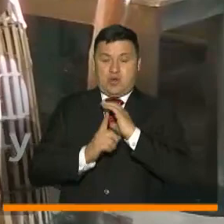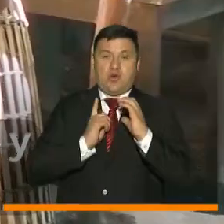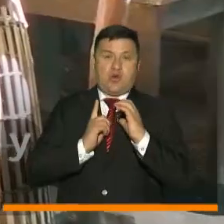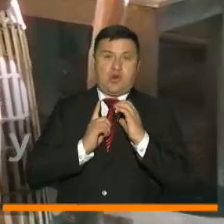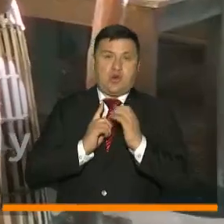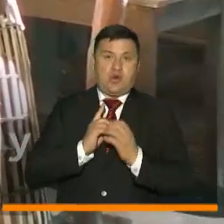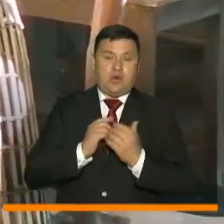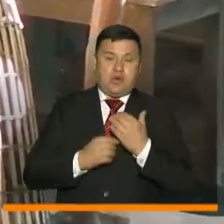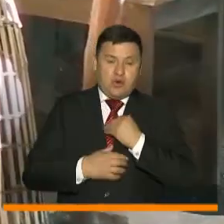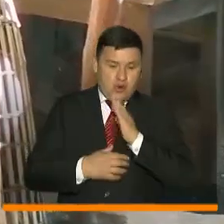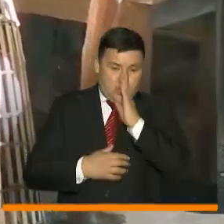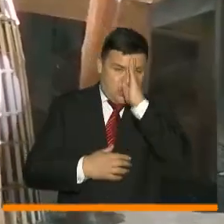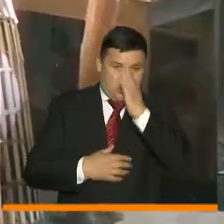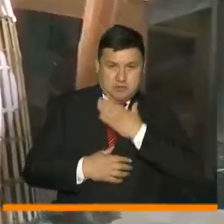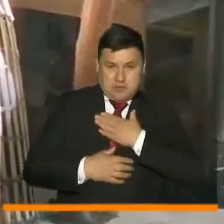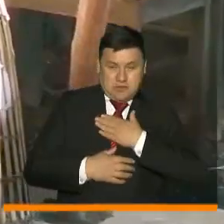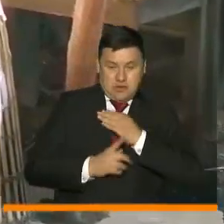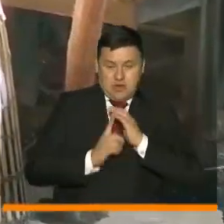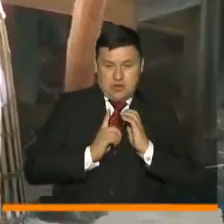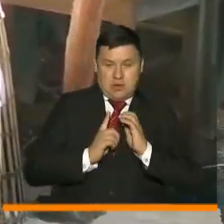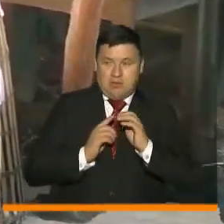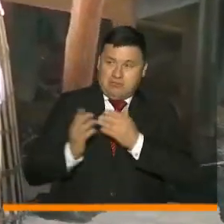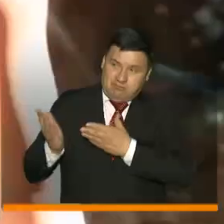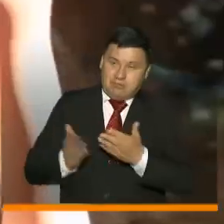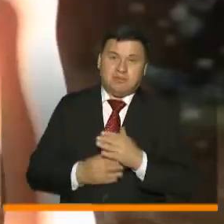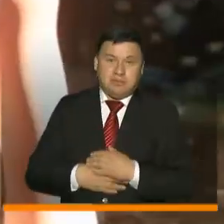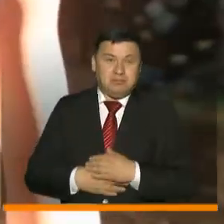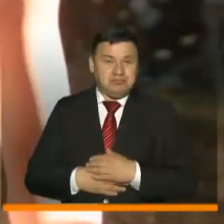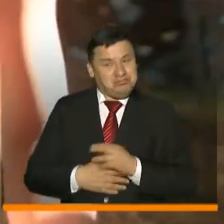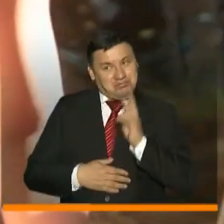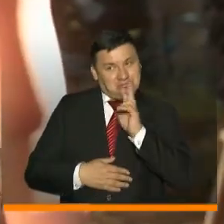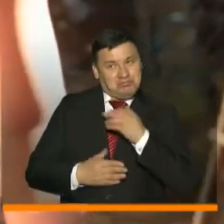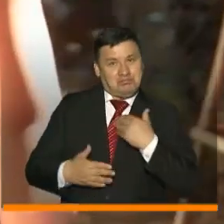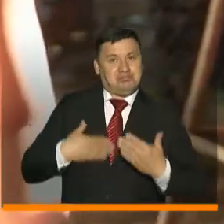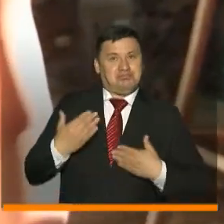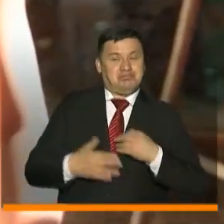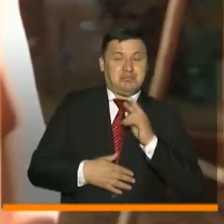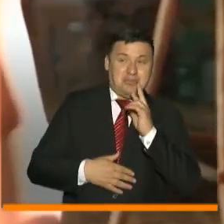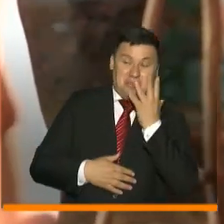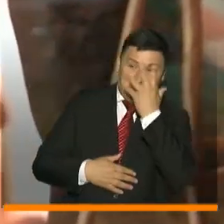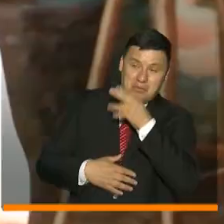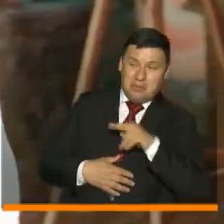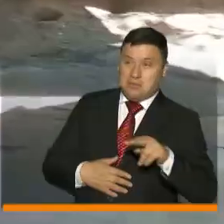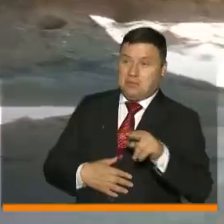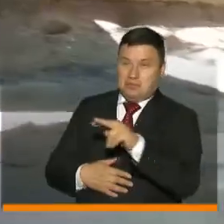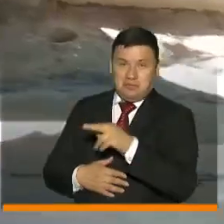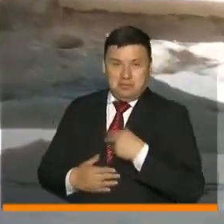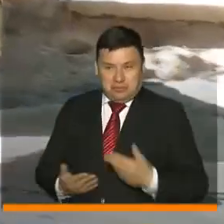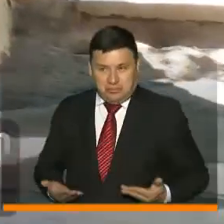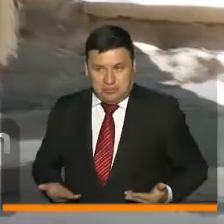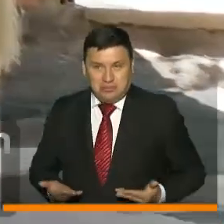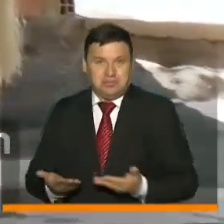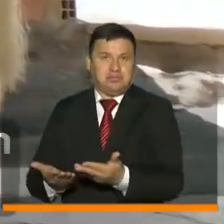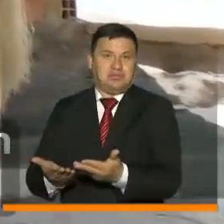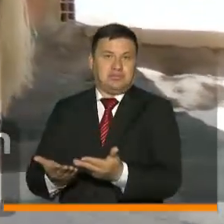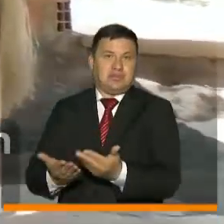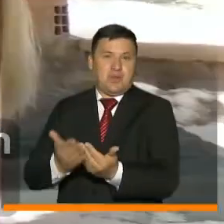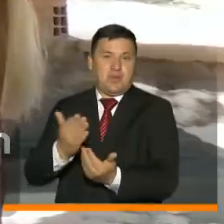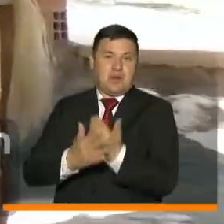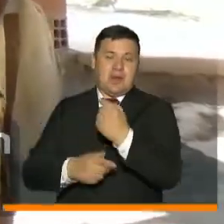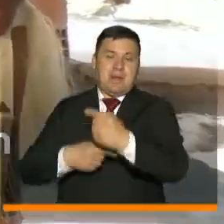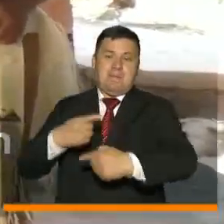nuestros usos y costumbres dentro de esta alcaldía. Y además me voy muy contenta de pensar que podemos contribuir a que esas